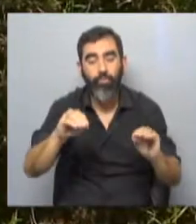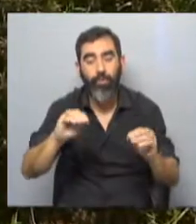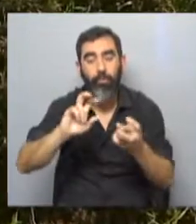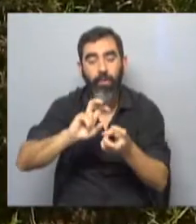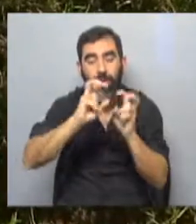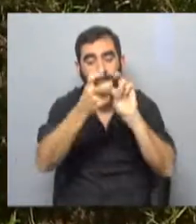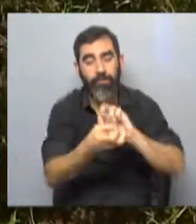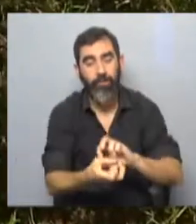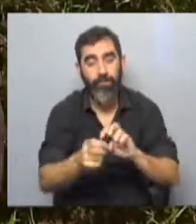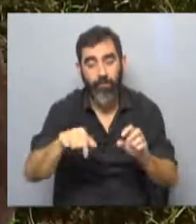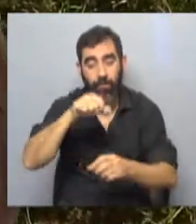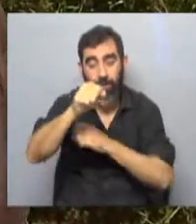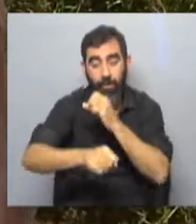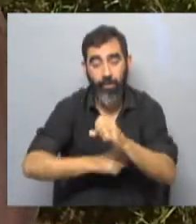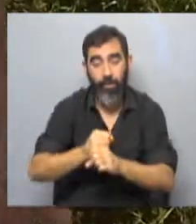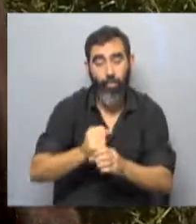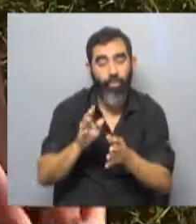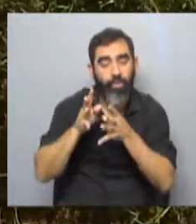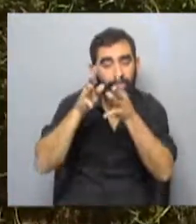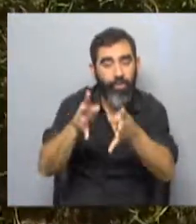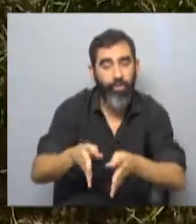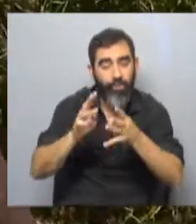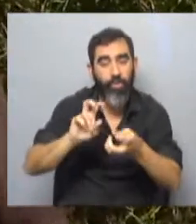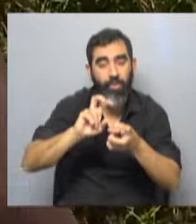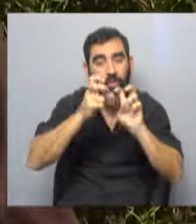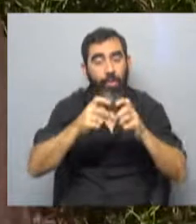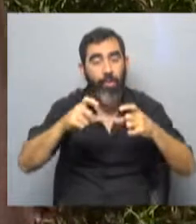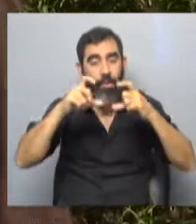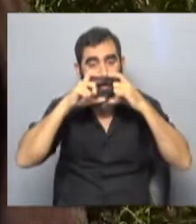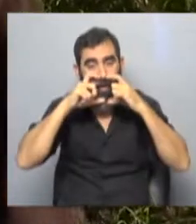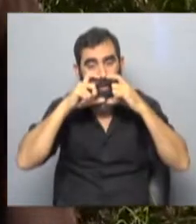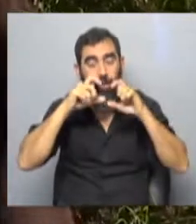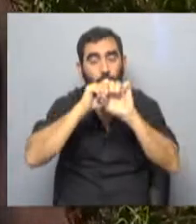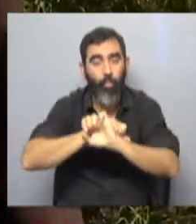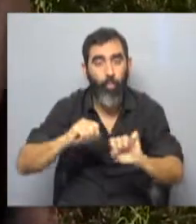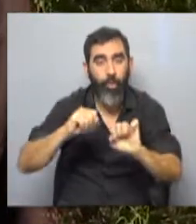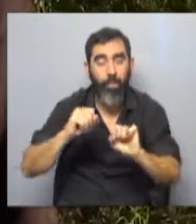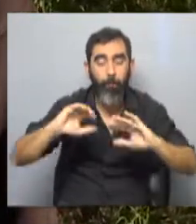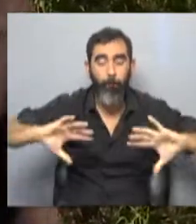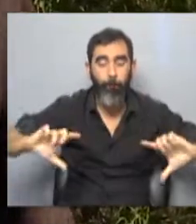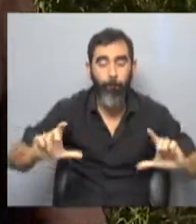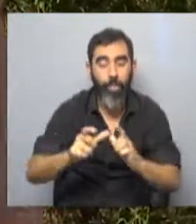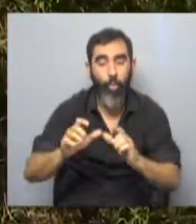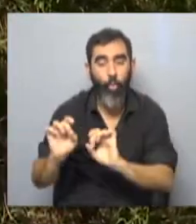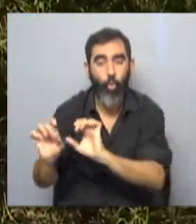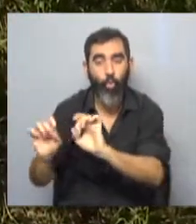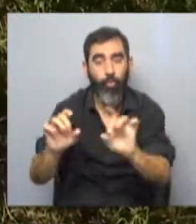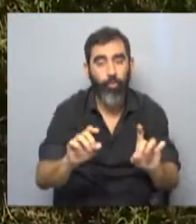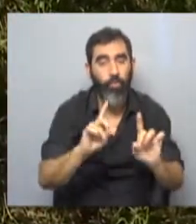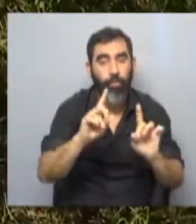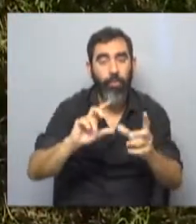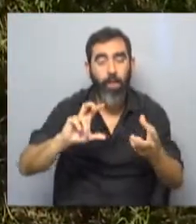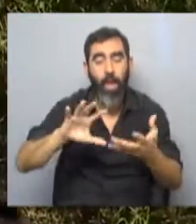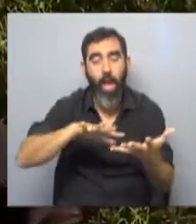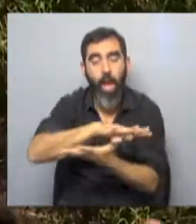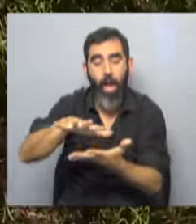reciclar y este año ya sumamos no desafíos como es el reciclaje de tapabocas que nos permite trabajar para reducir la contaminación y también regenerar el